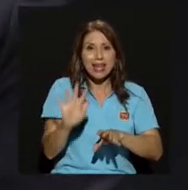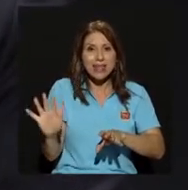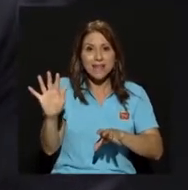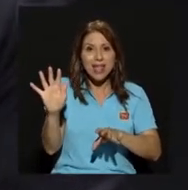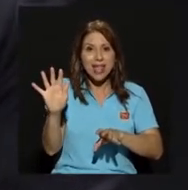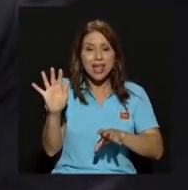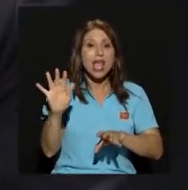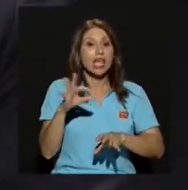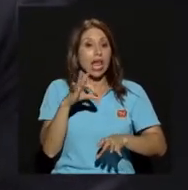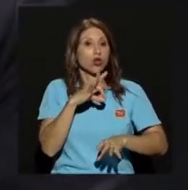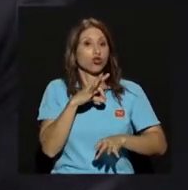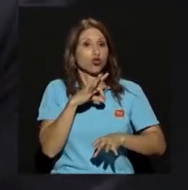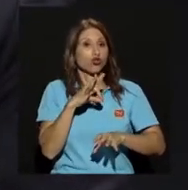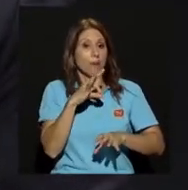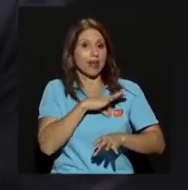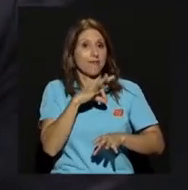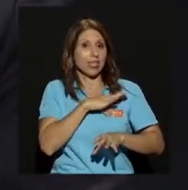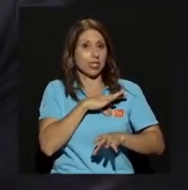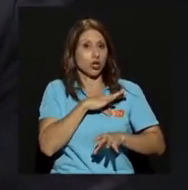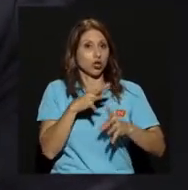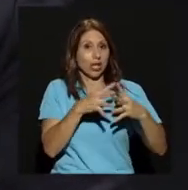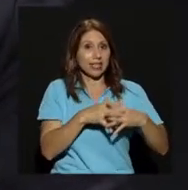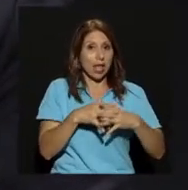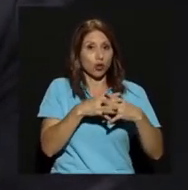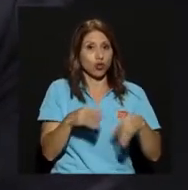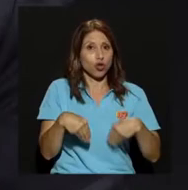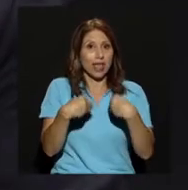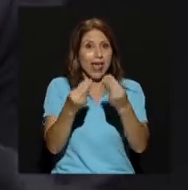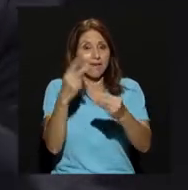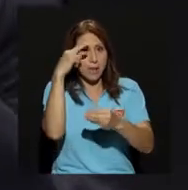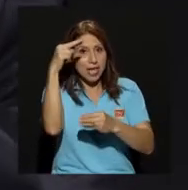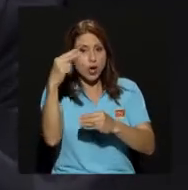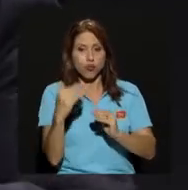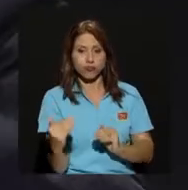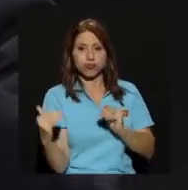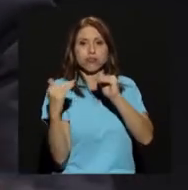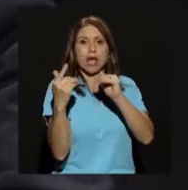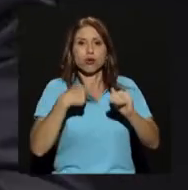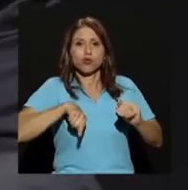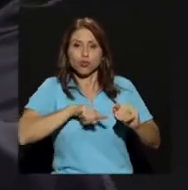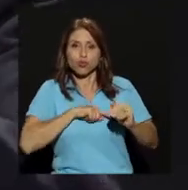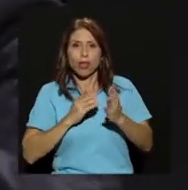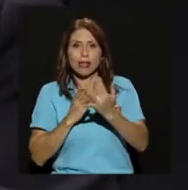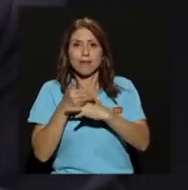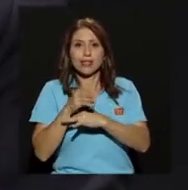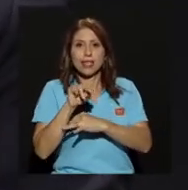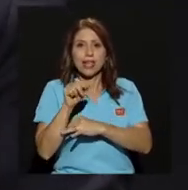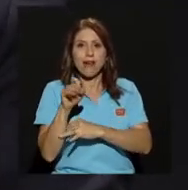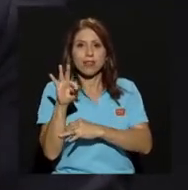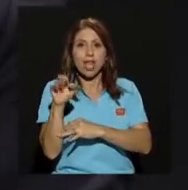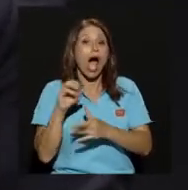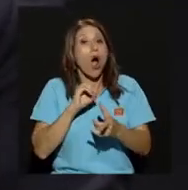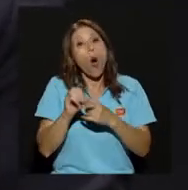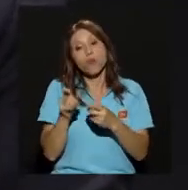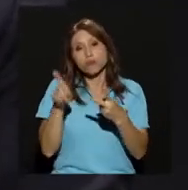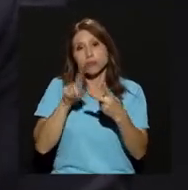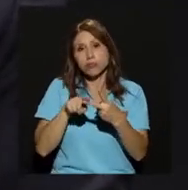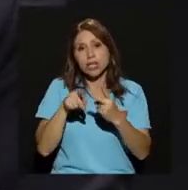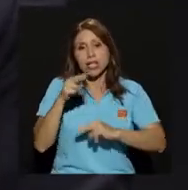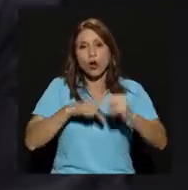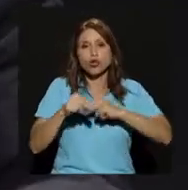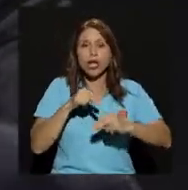que a estados unidos le está dando a méxico a través del nafta o sino que negociará mos de libre comercio